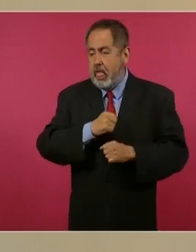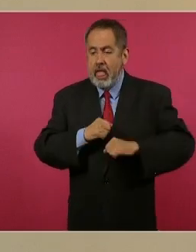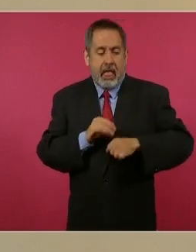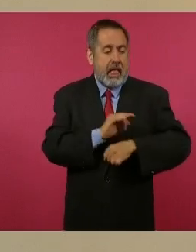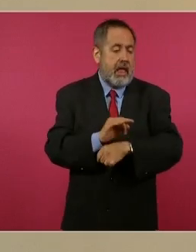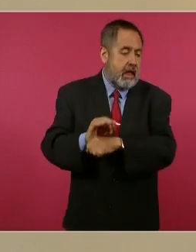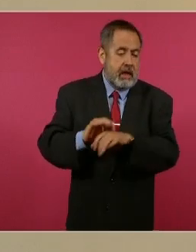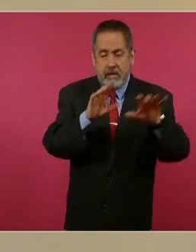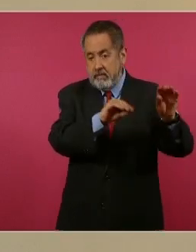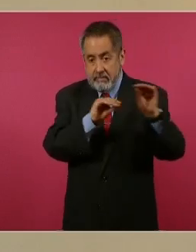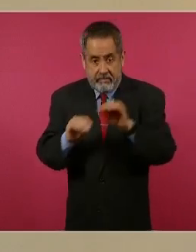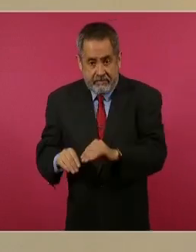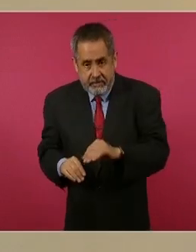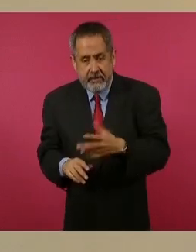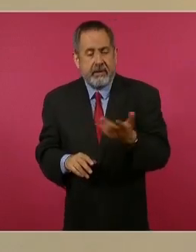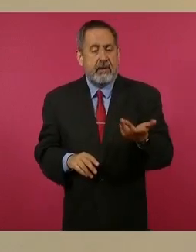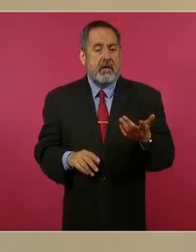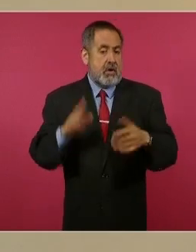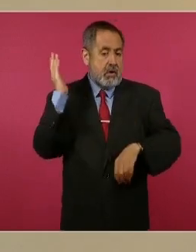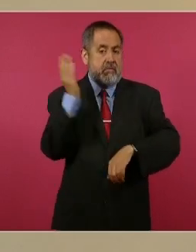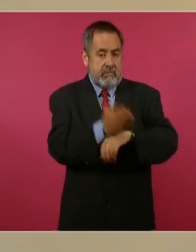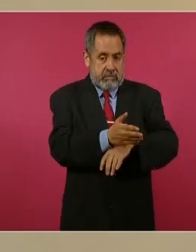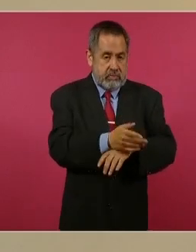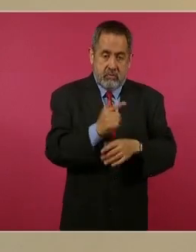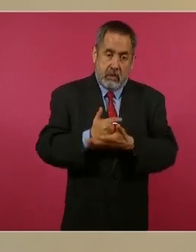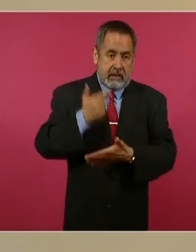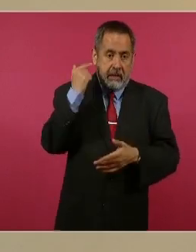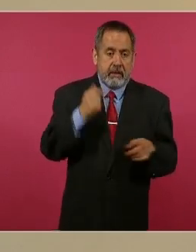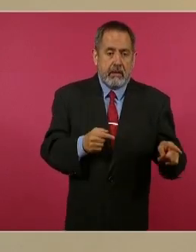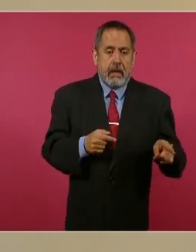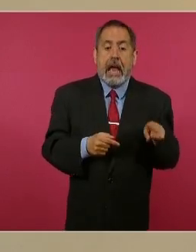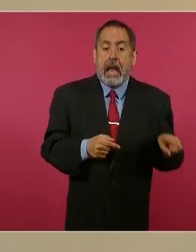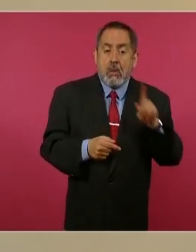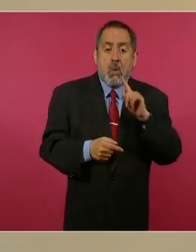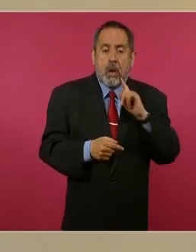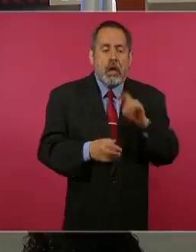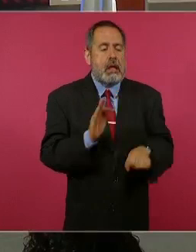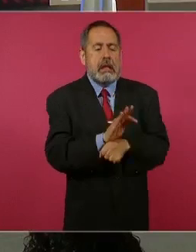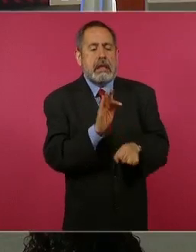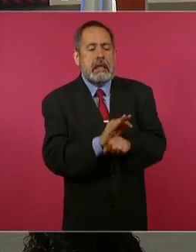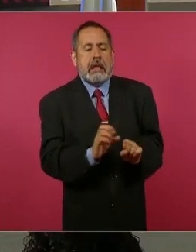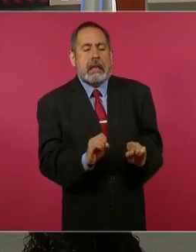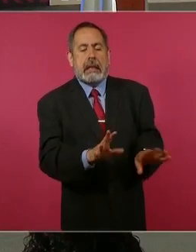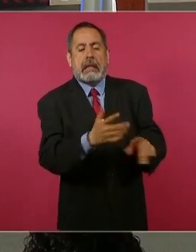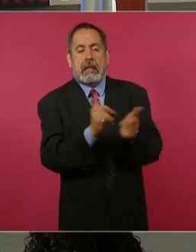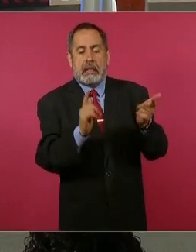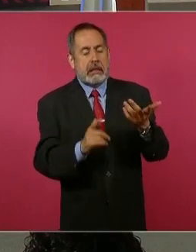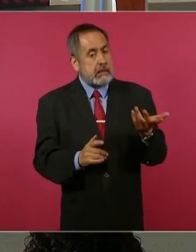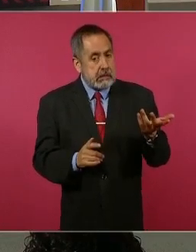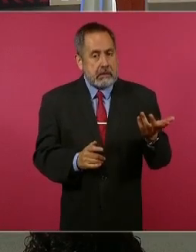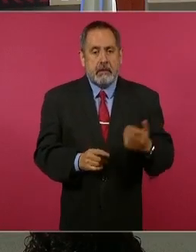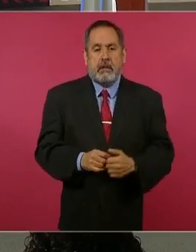extradición delictuosa, ambos con penalidad agravada. Aquí la jueza